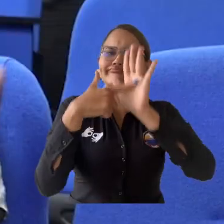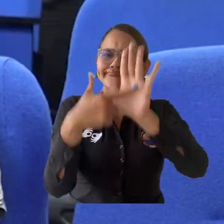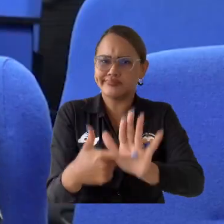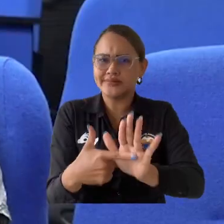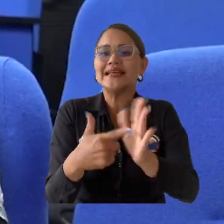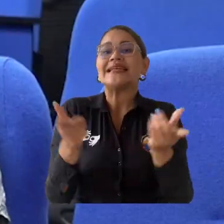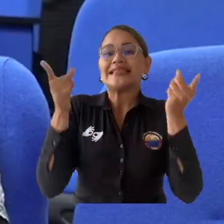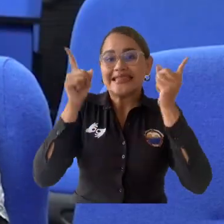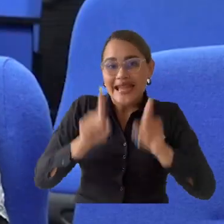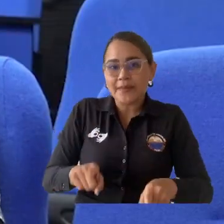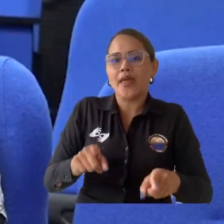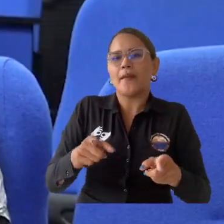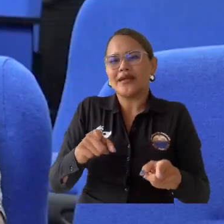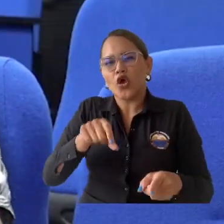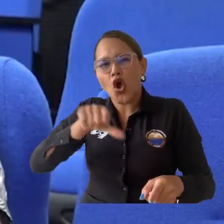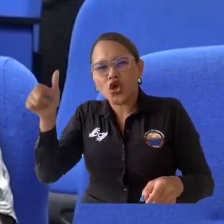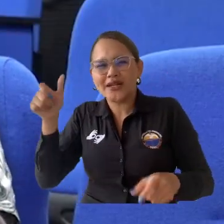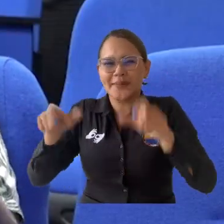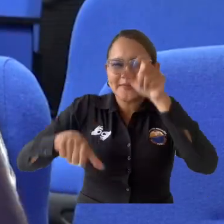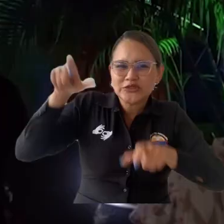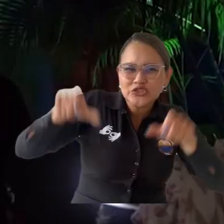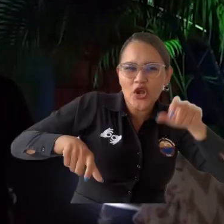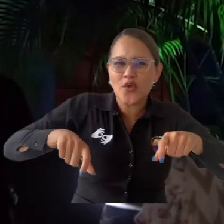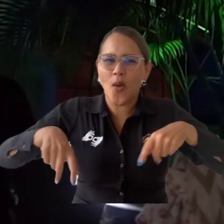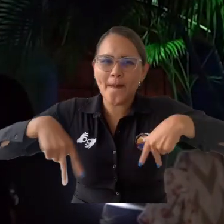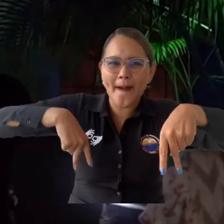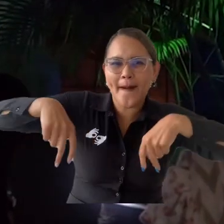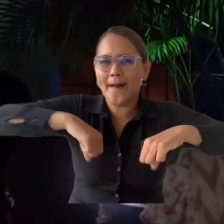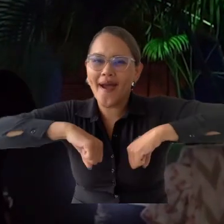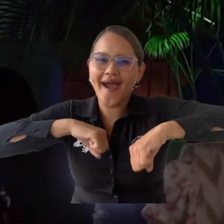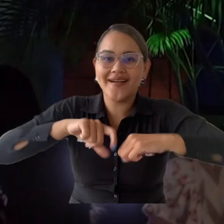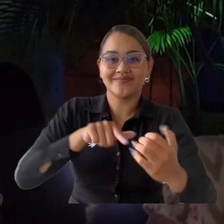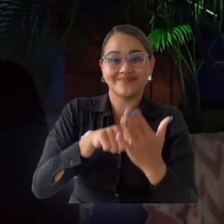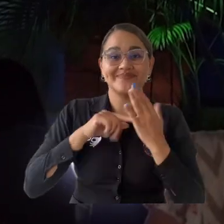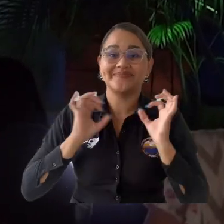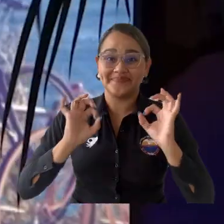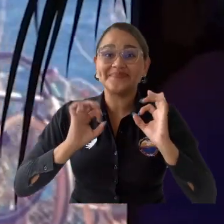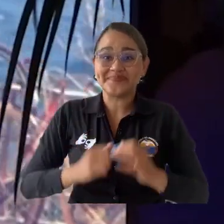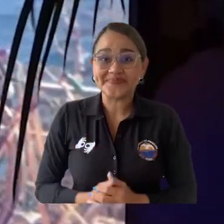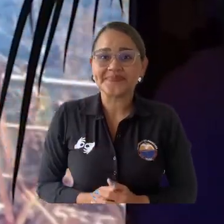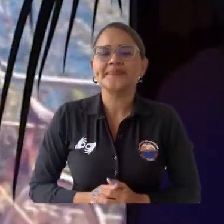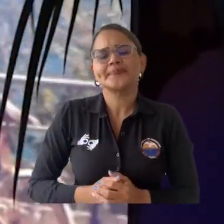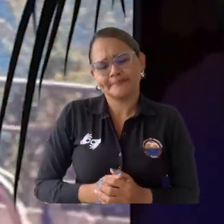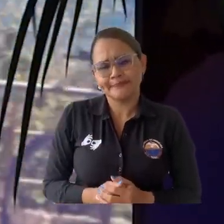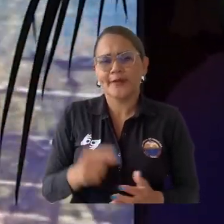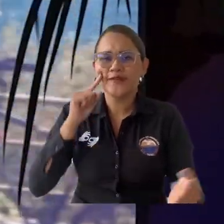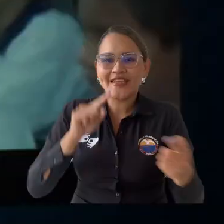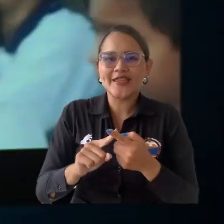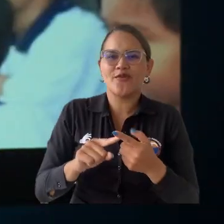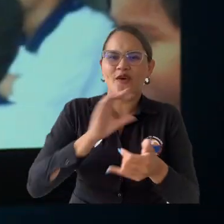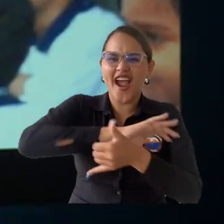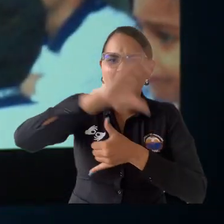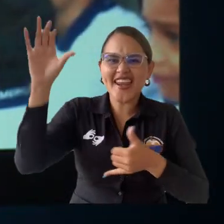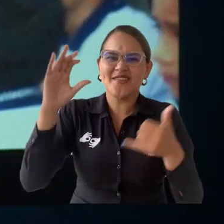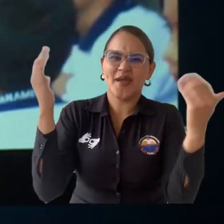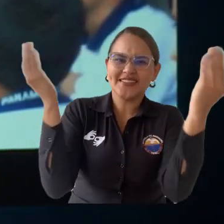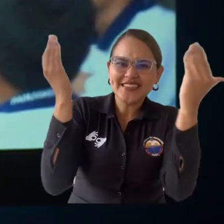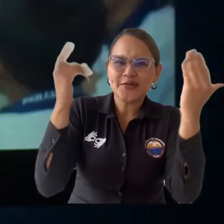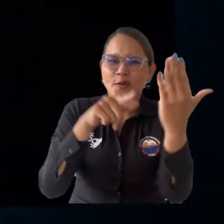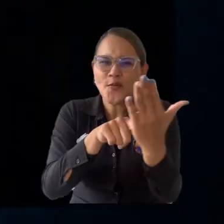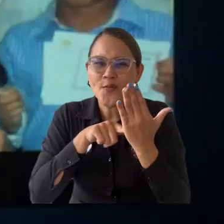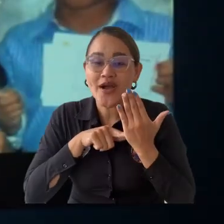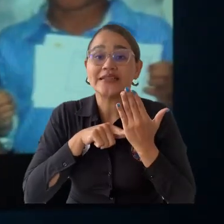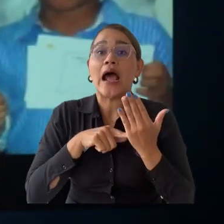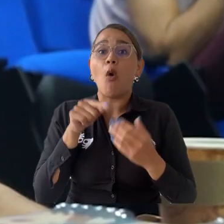tener también la presencia de otro tipo de actores. Para fomentar la realización audiovisual en el Caribe colombiano, el Festival Cine al